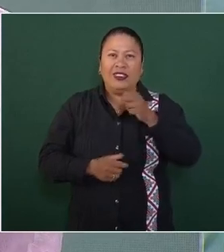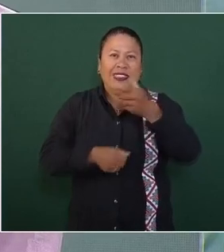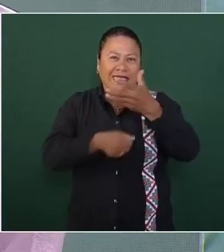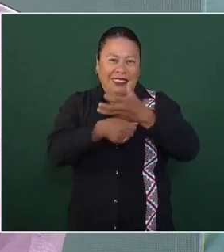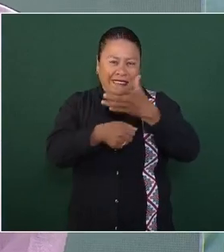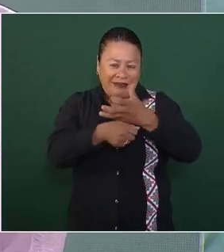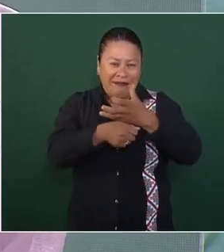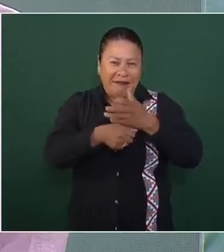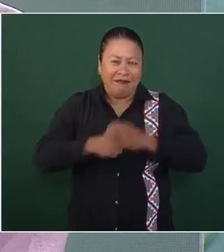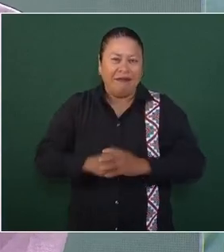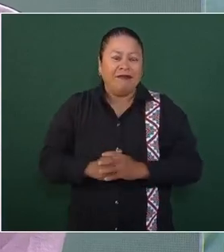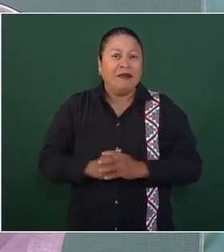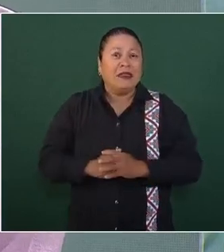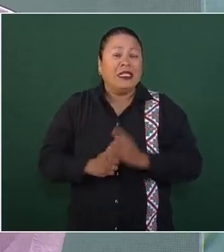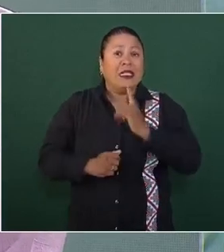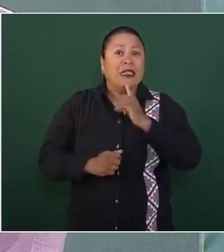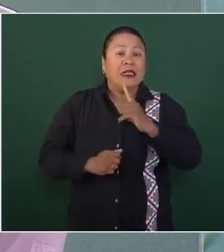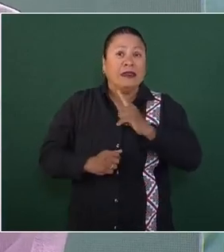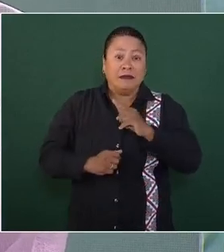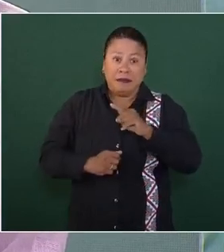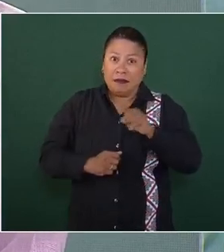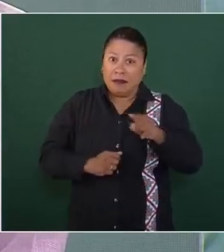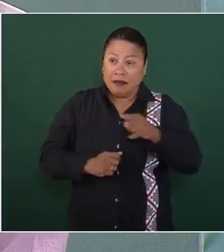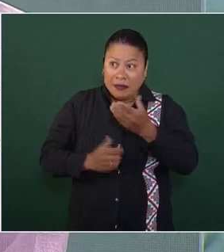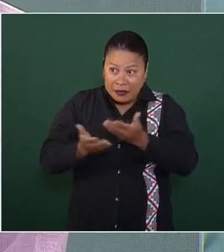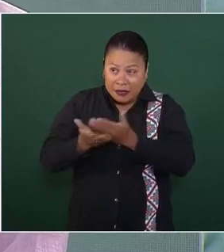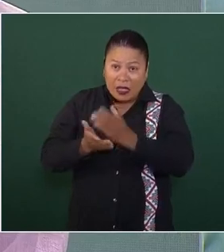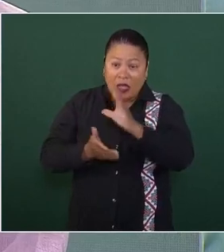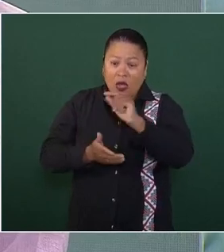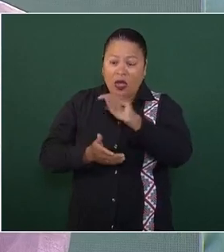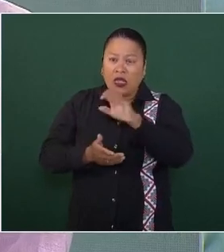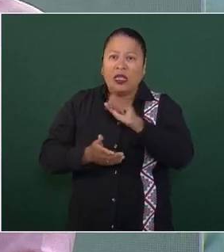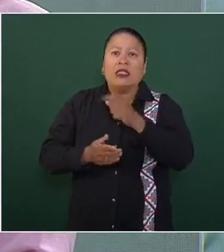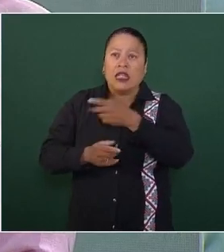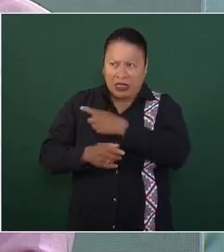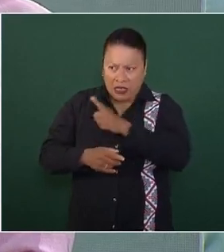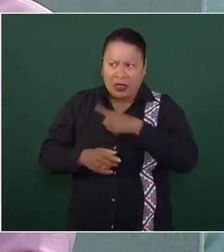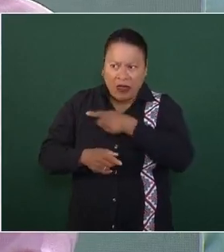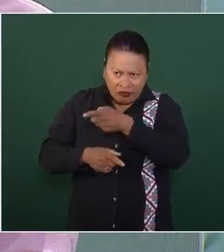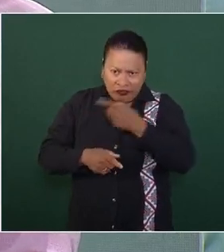le solicita a Cortés que explore